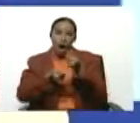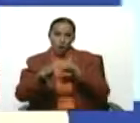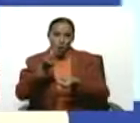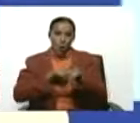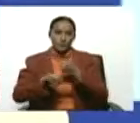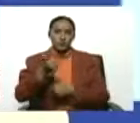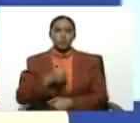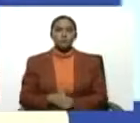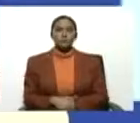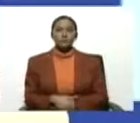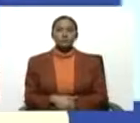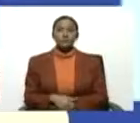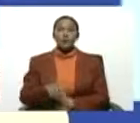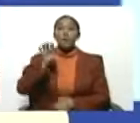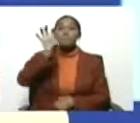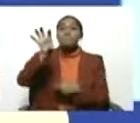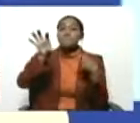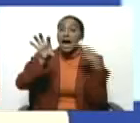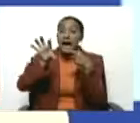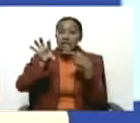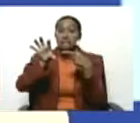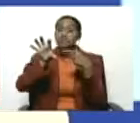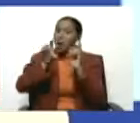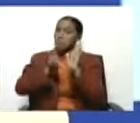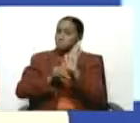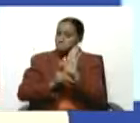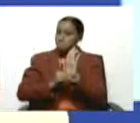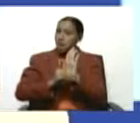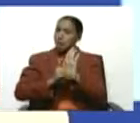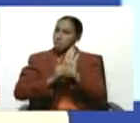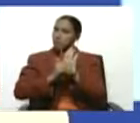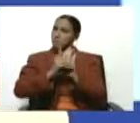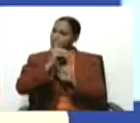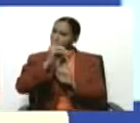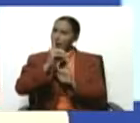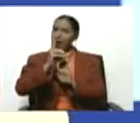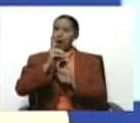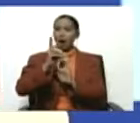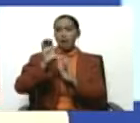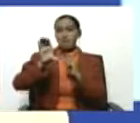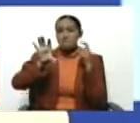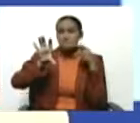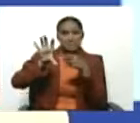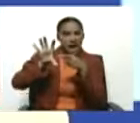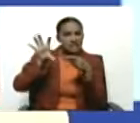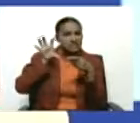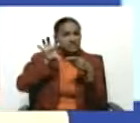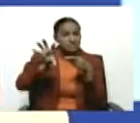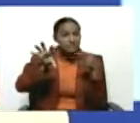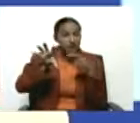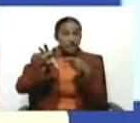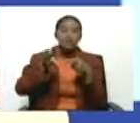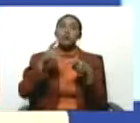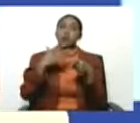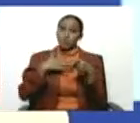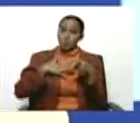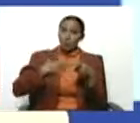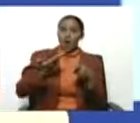económico un país que se está desarrollando normalmente tiene